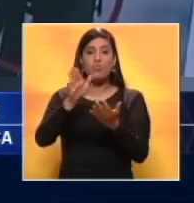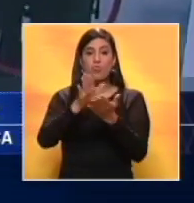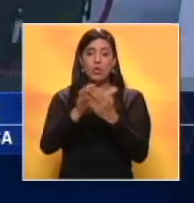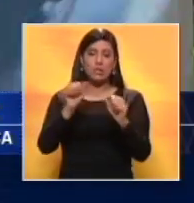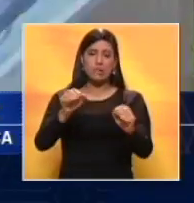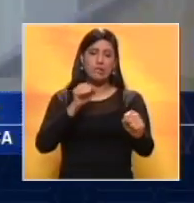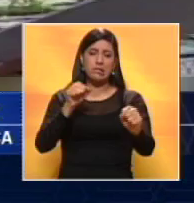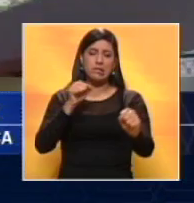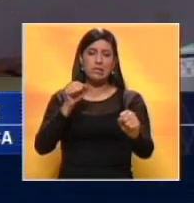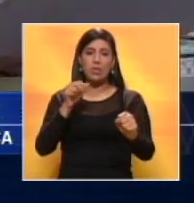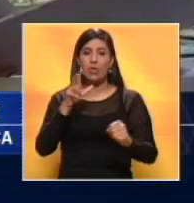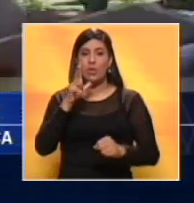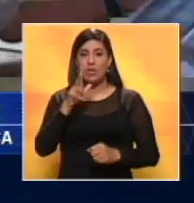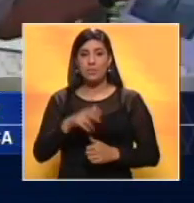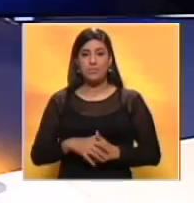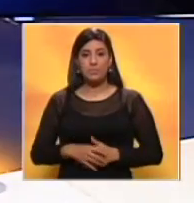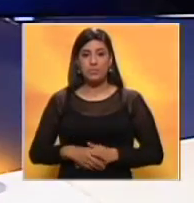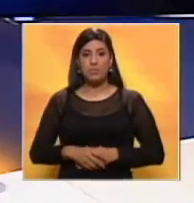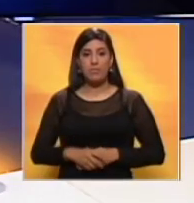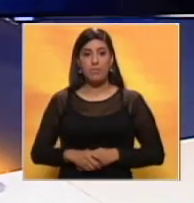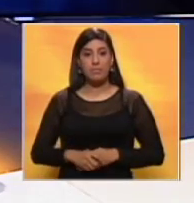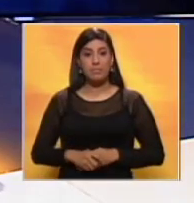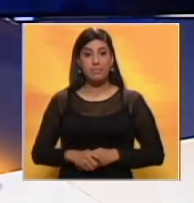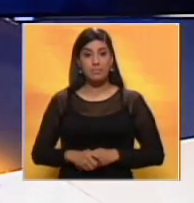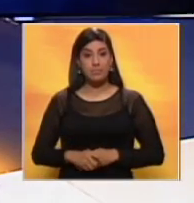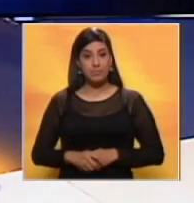por electrocutación.